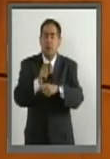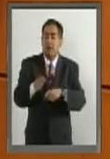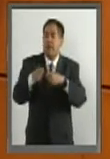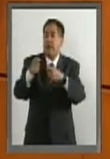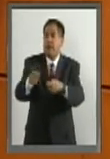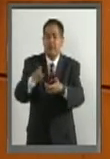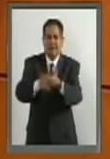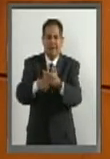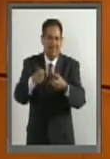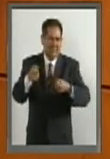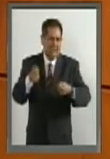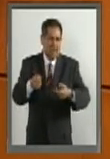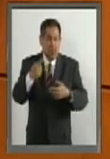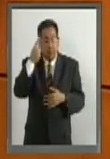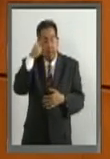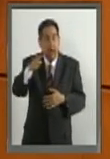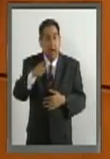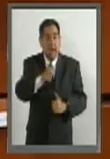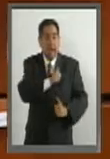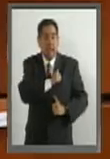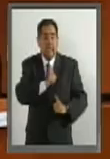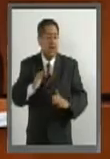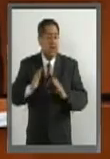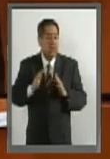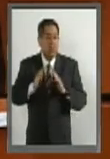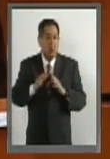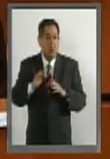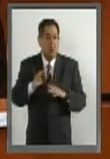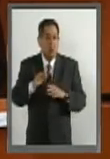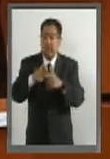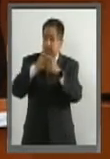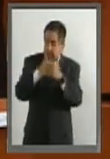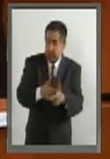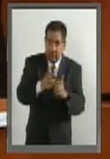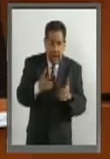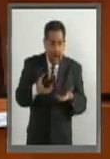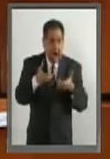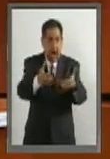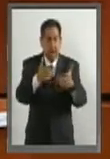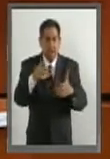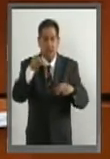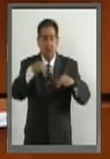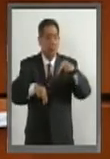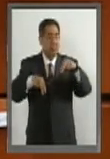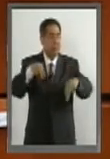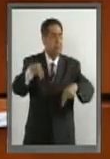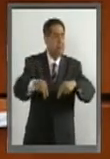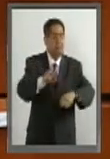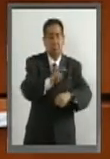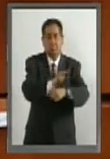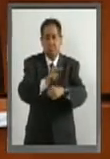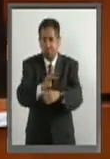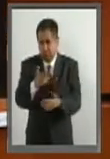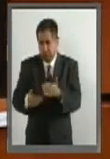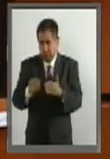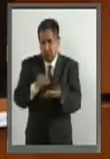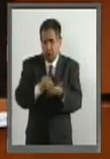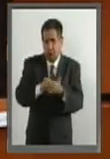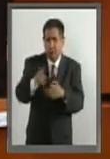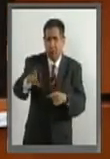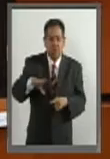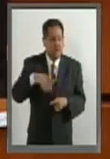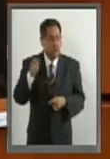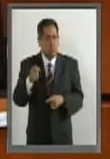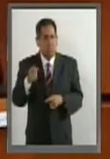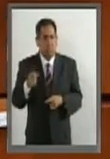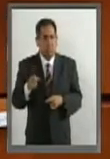interior y la posibilidad de que el ejército se mantenga en las calles y siga actuando como está actuando ahora, ocupando